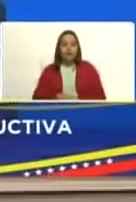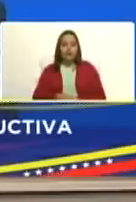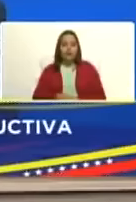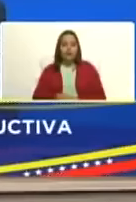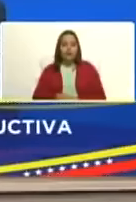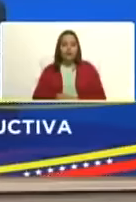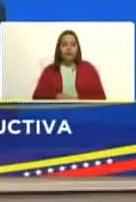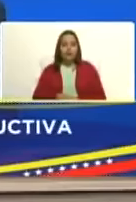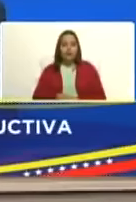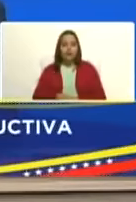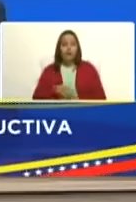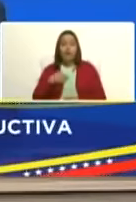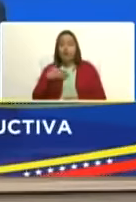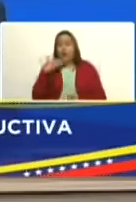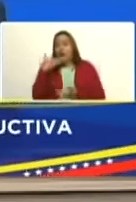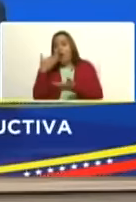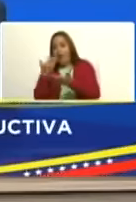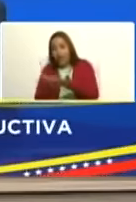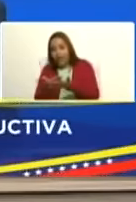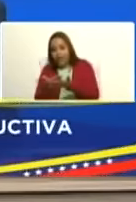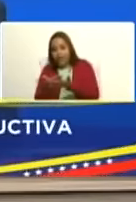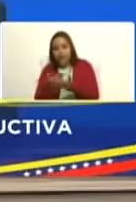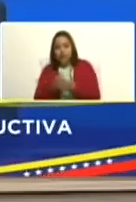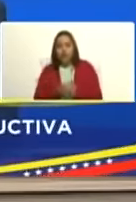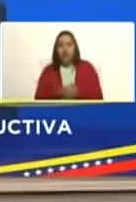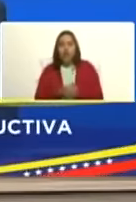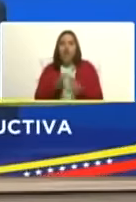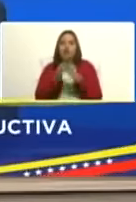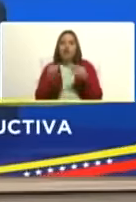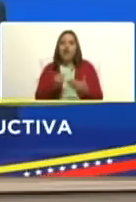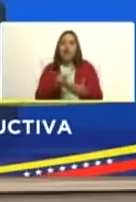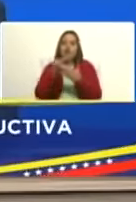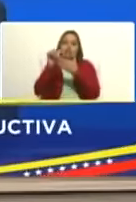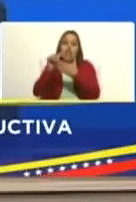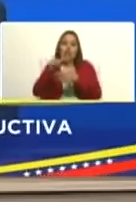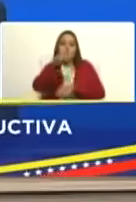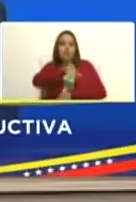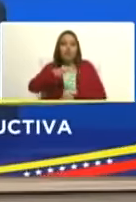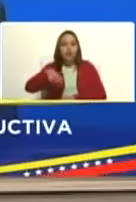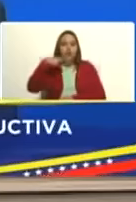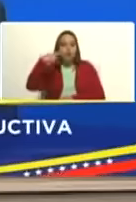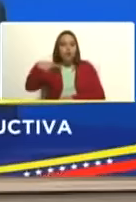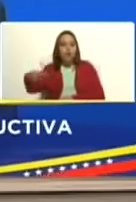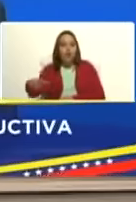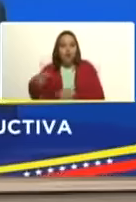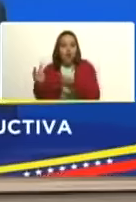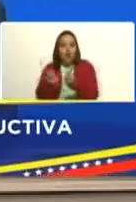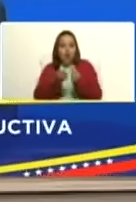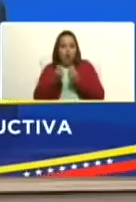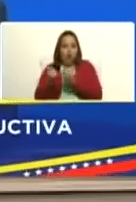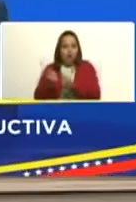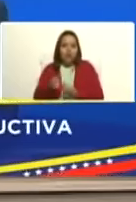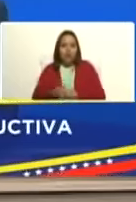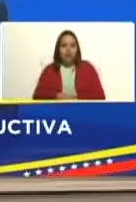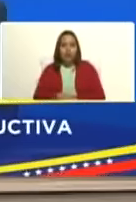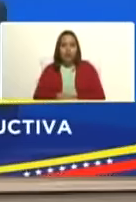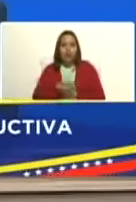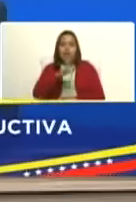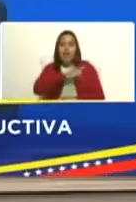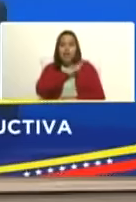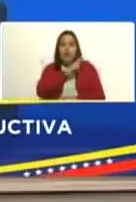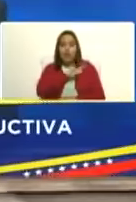Le doy las gracias a todo el liderazgo político, económico,